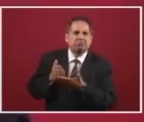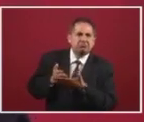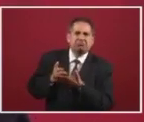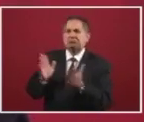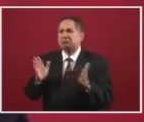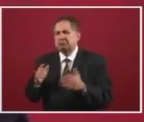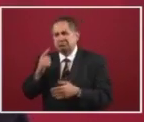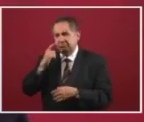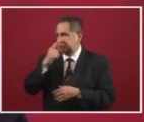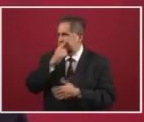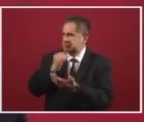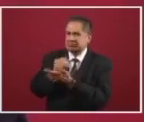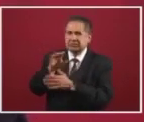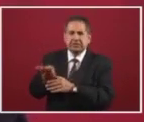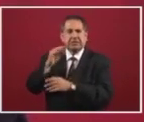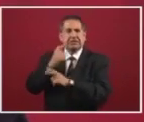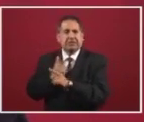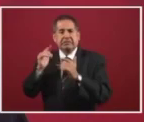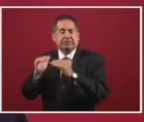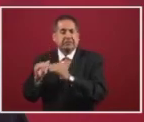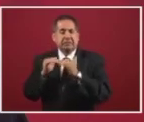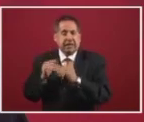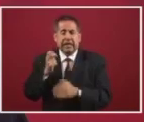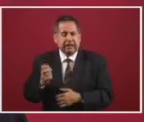y democrático.